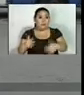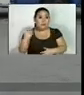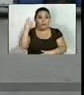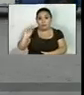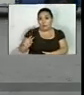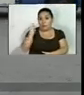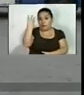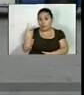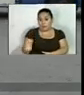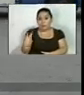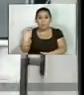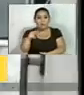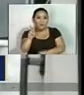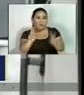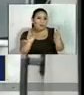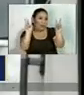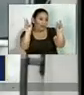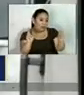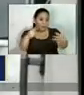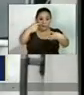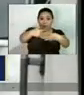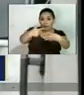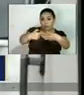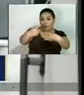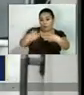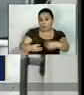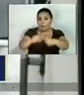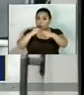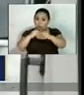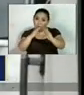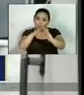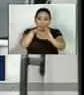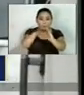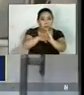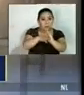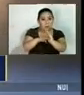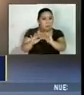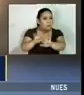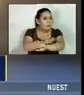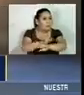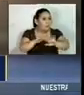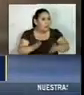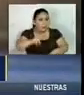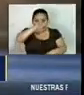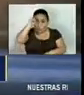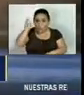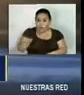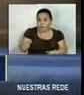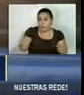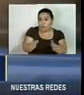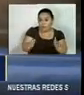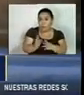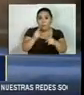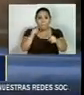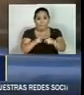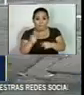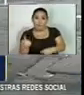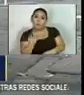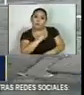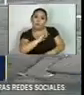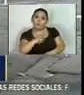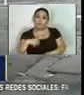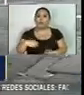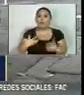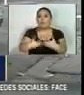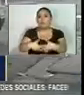consecutivo, como parte de la llamada cuarentena especial, está detenido el transporte colectivo, pero decenas de empresarios a nivel